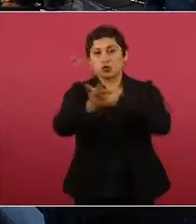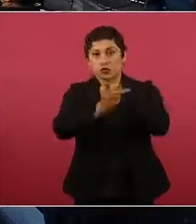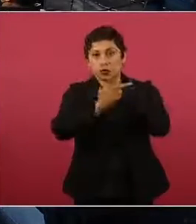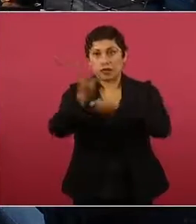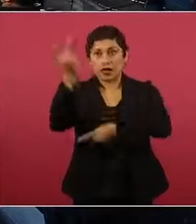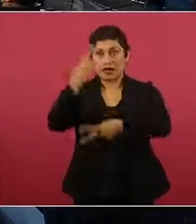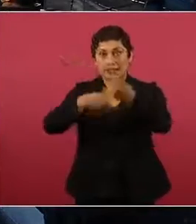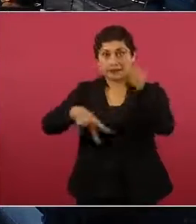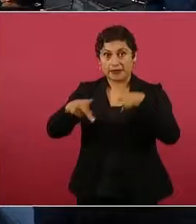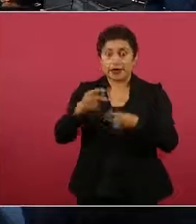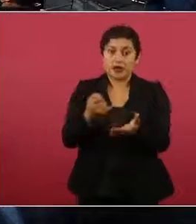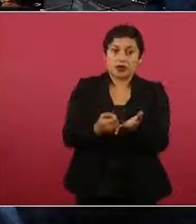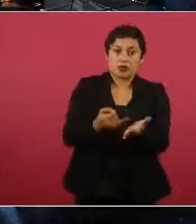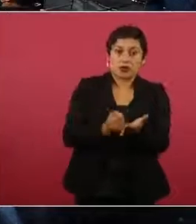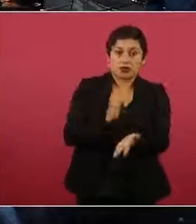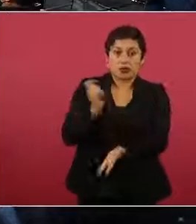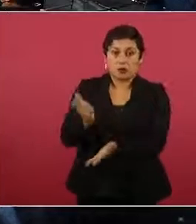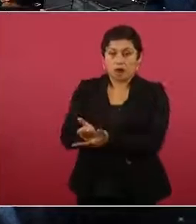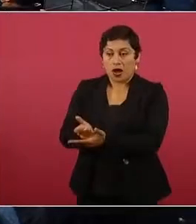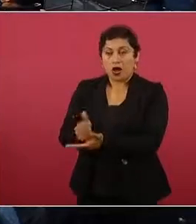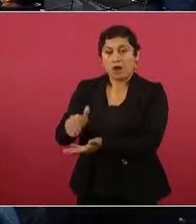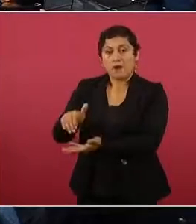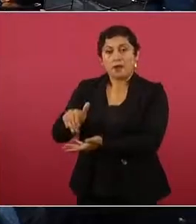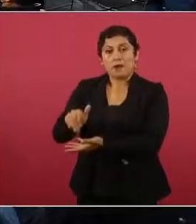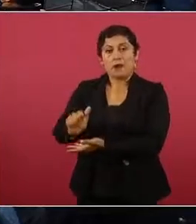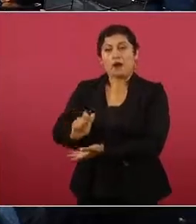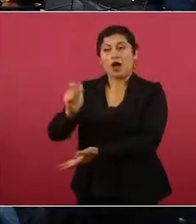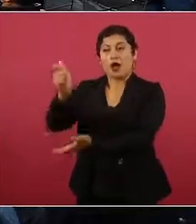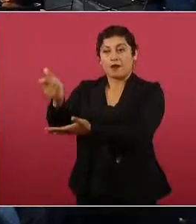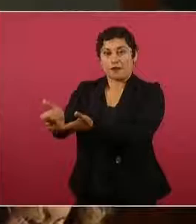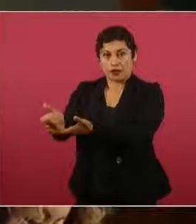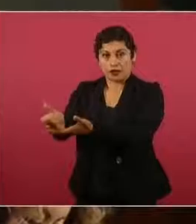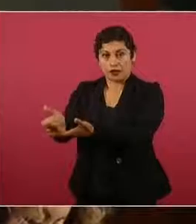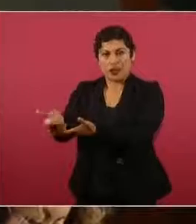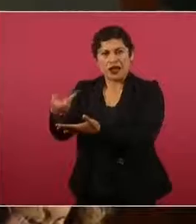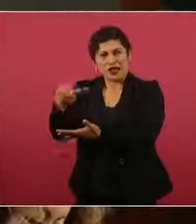está usando para el Tren Maya. Entonces hay